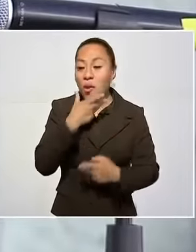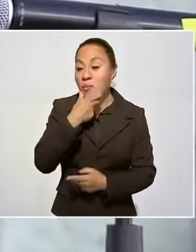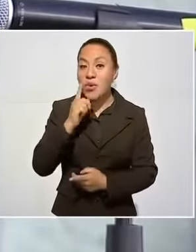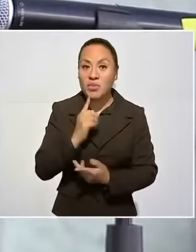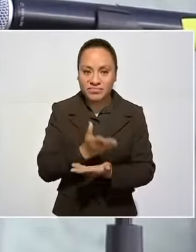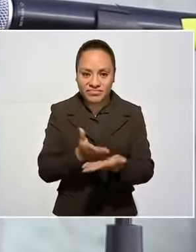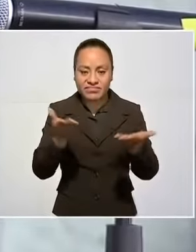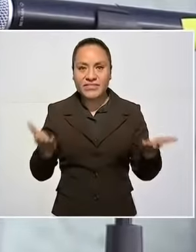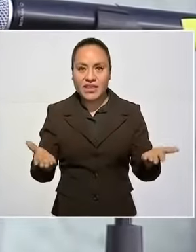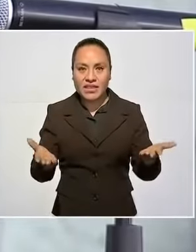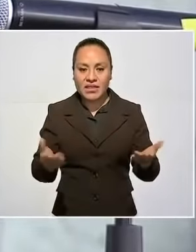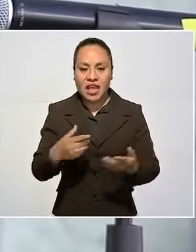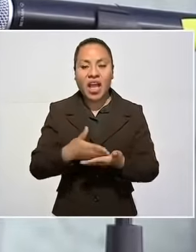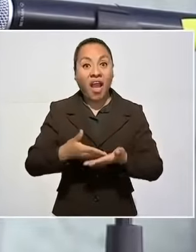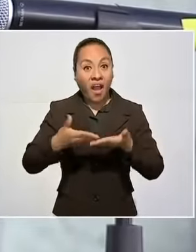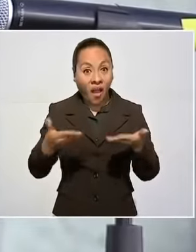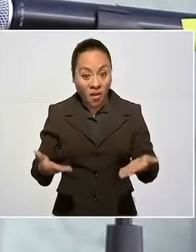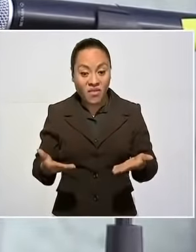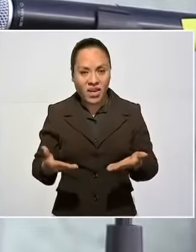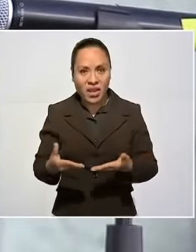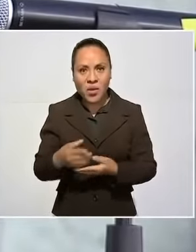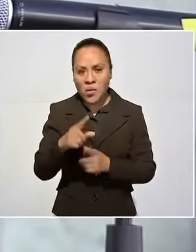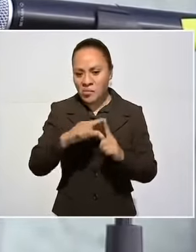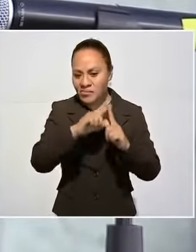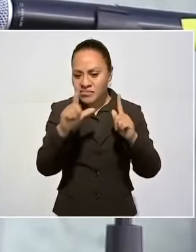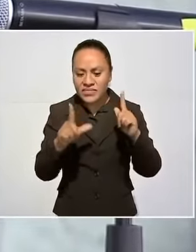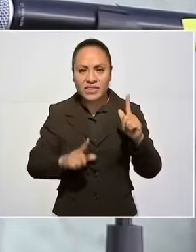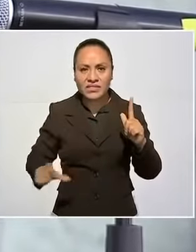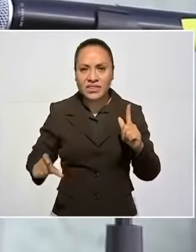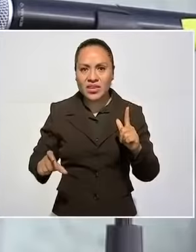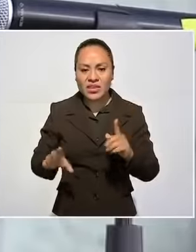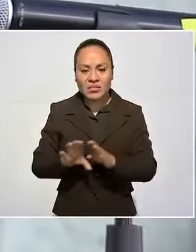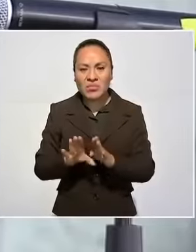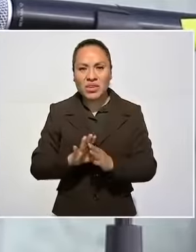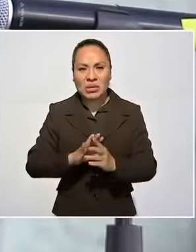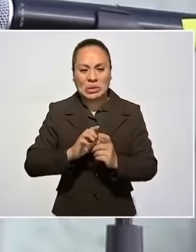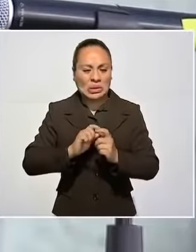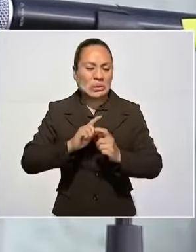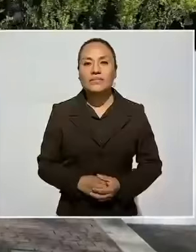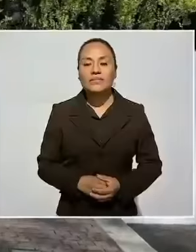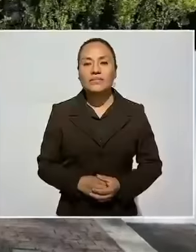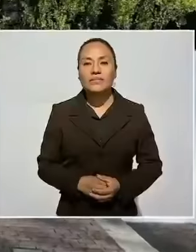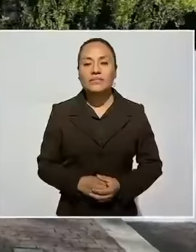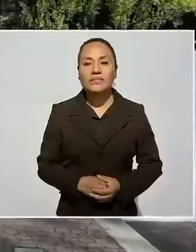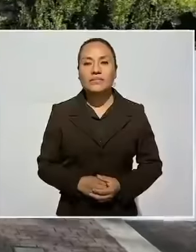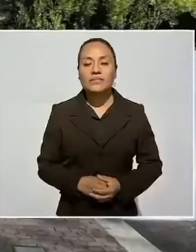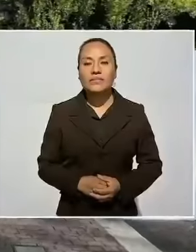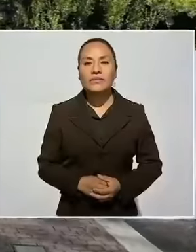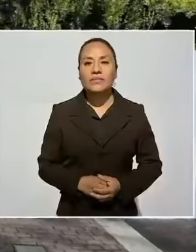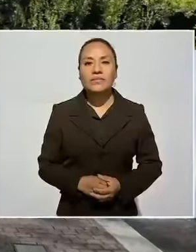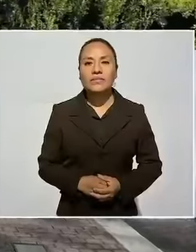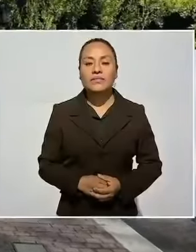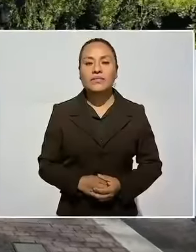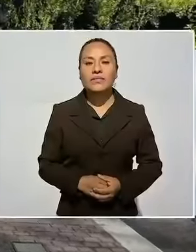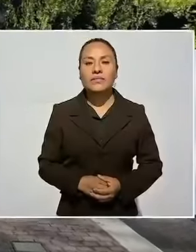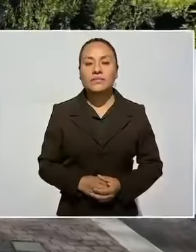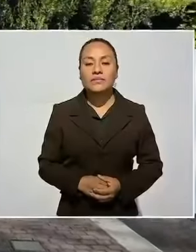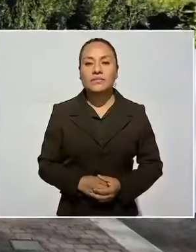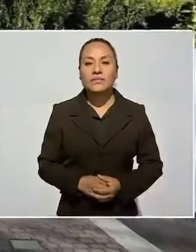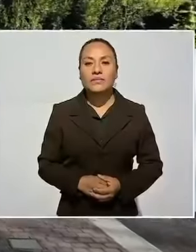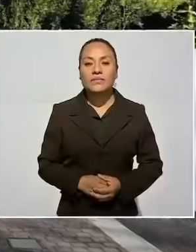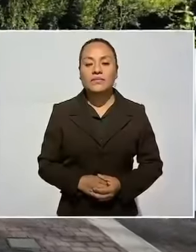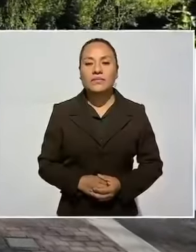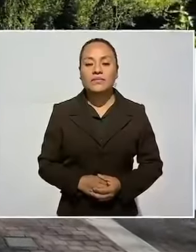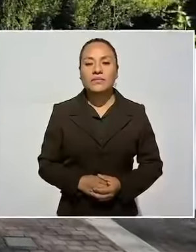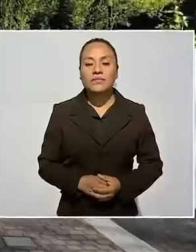a pesar de que vivimos un México lastimado y corrompido por la ambición de poderes que ha